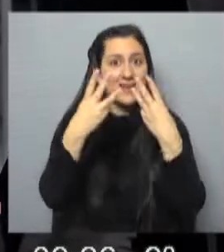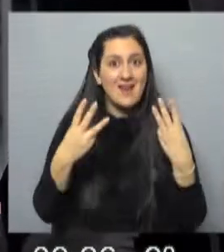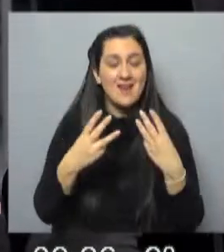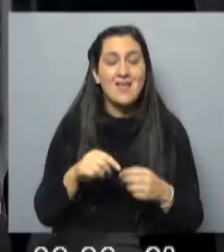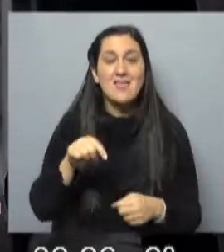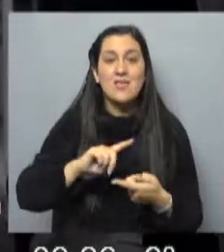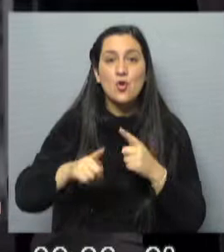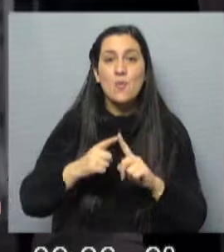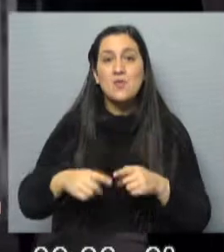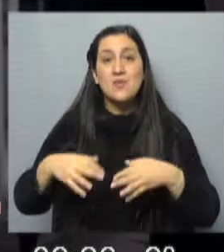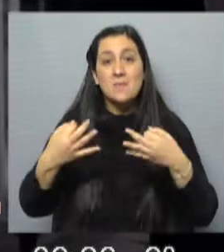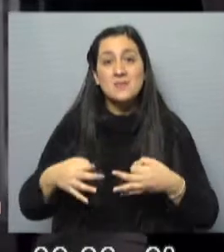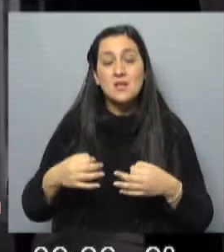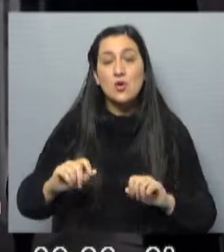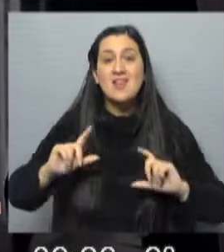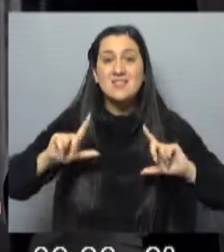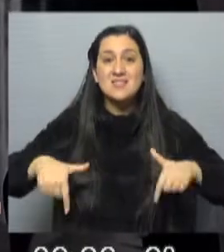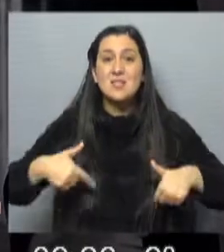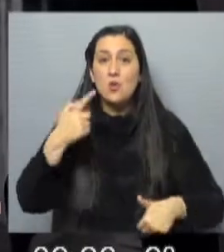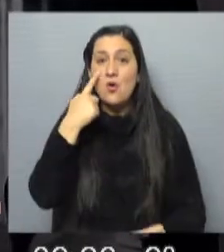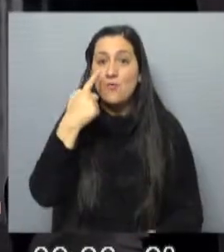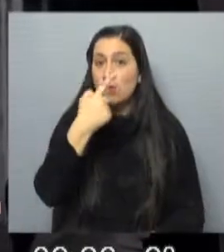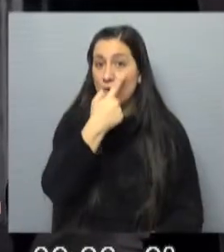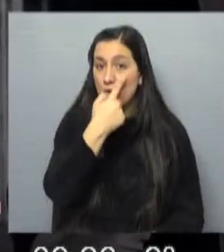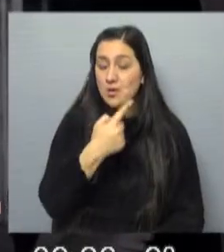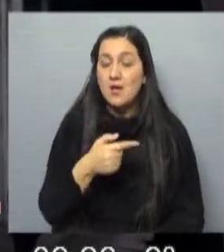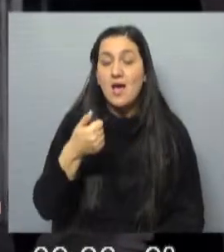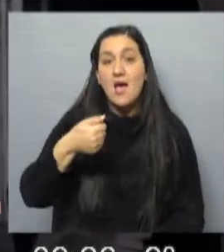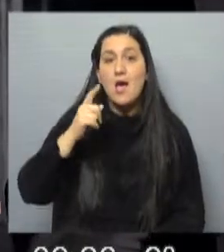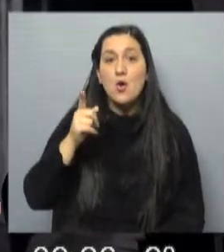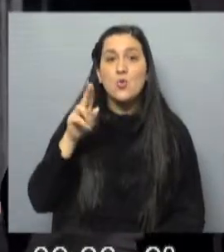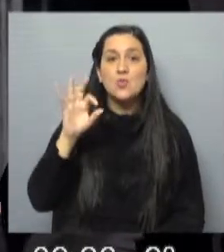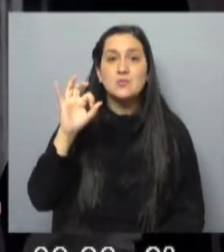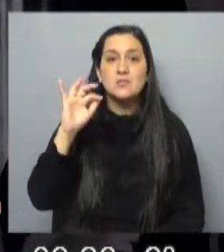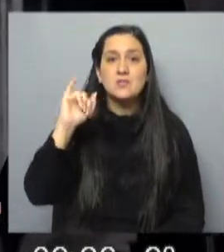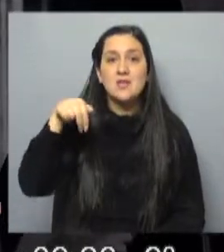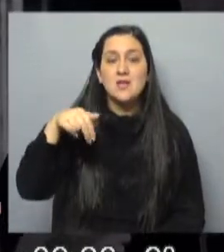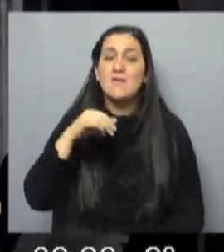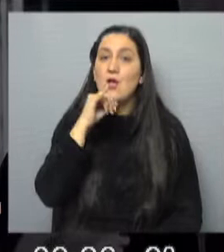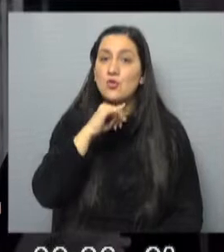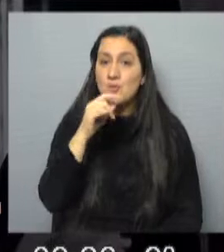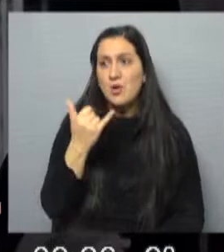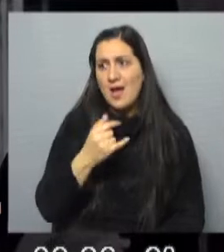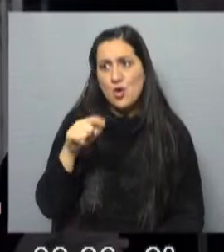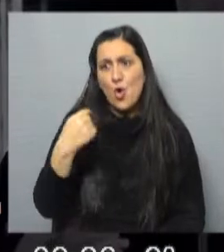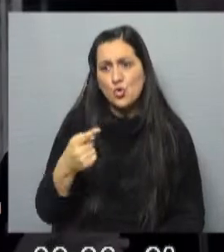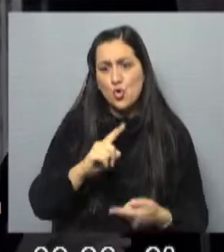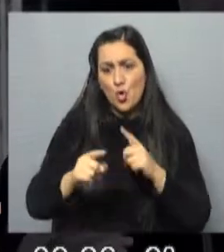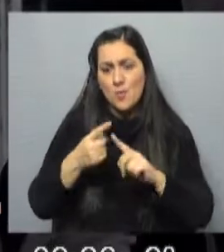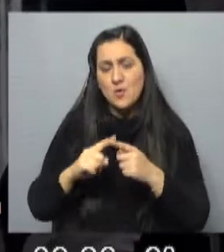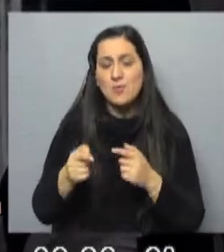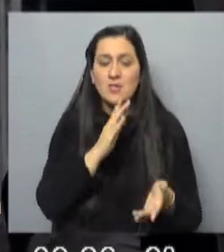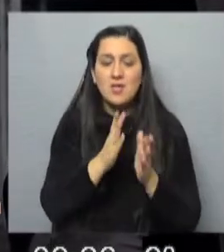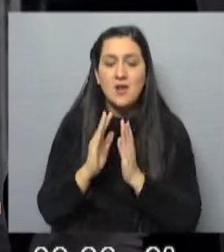convenio es específicamente con la licenciatura en oftalmología, que ahora Agustín se los va a detallar, pero tenemos otros, tenemos convenios con